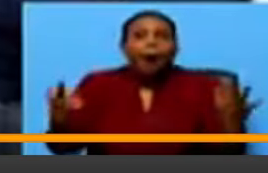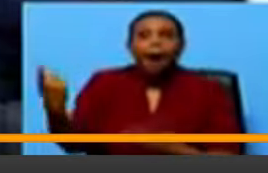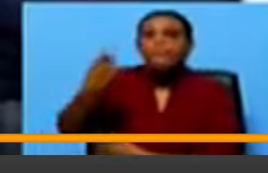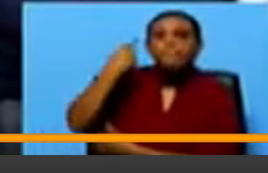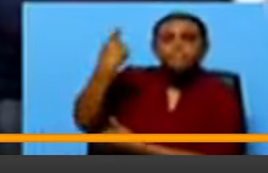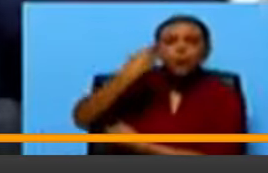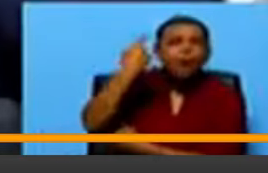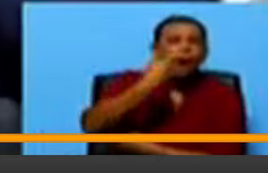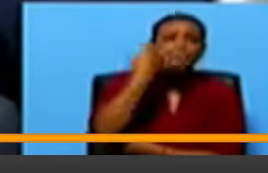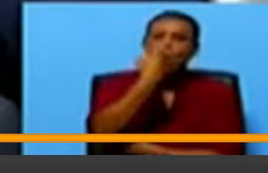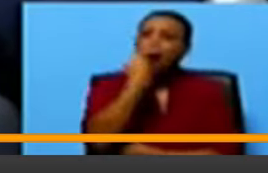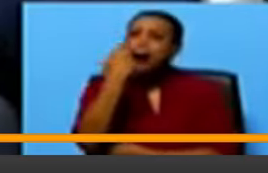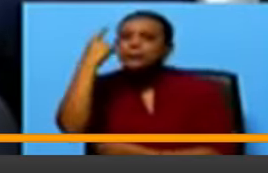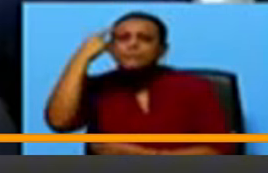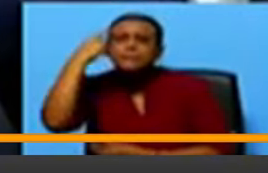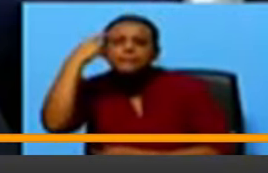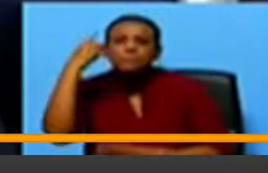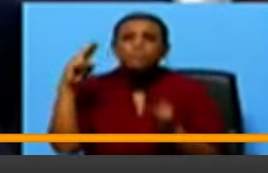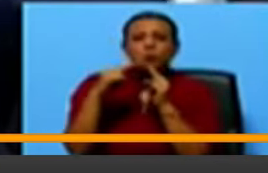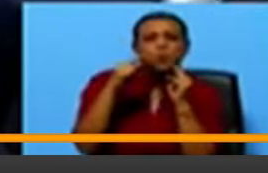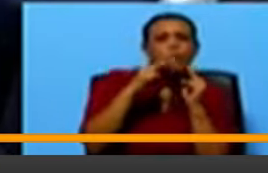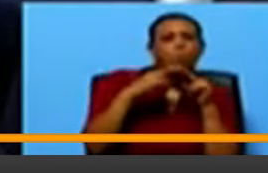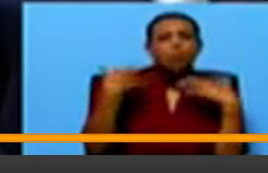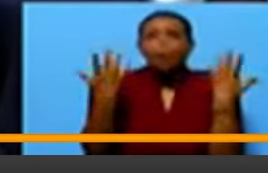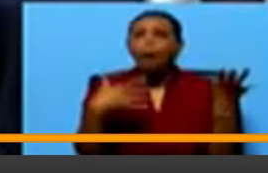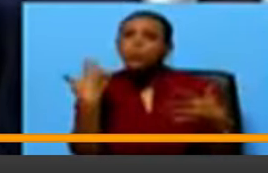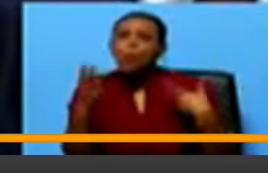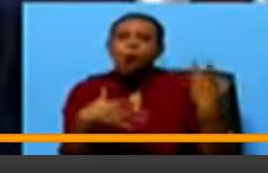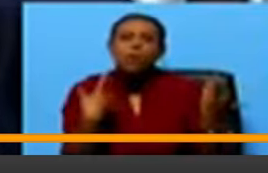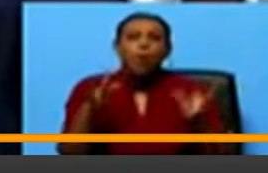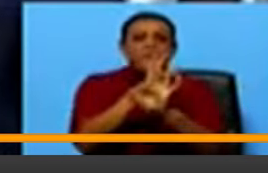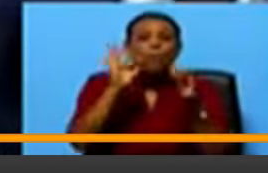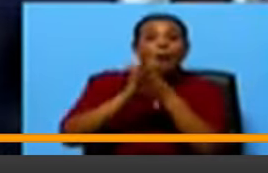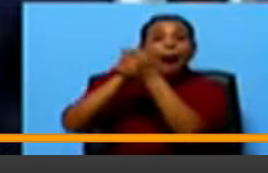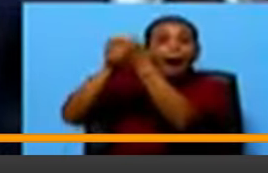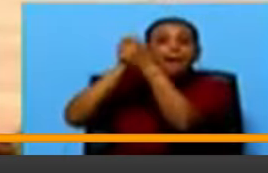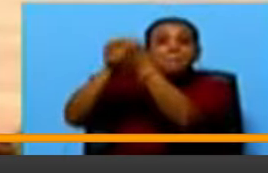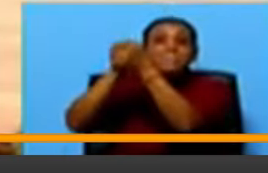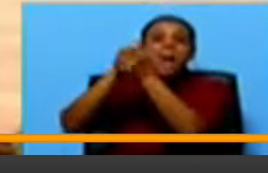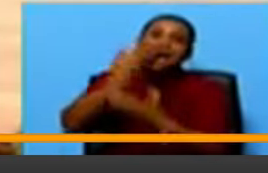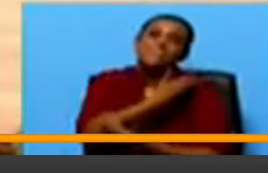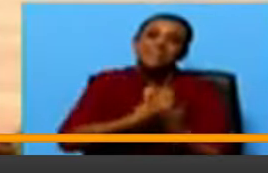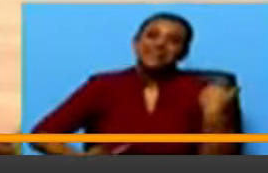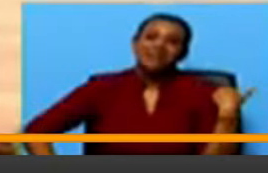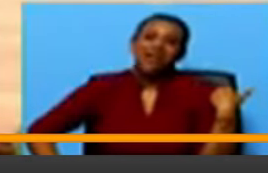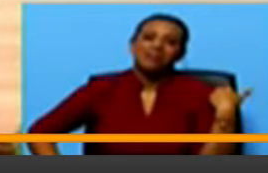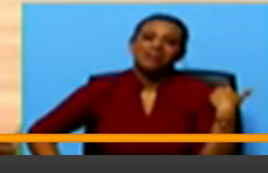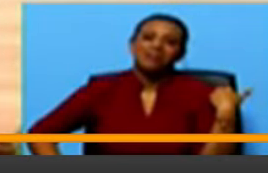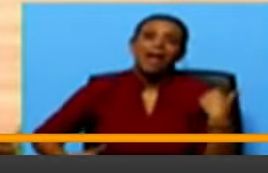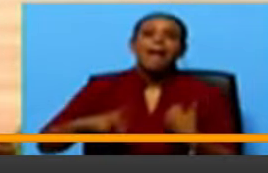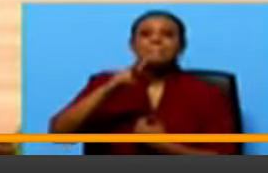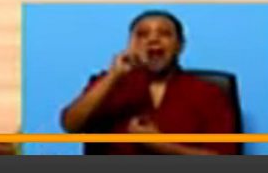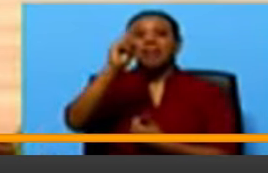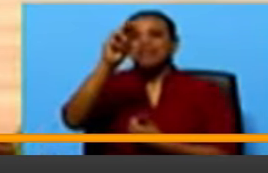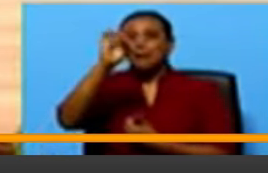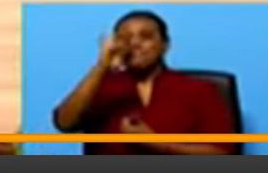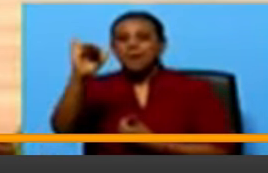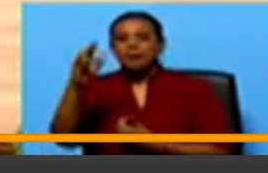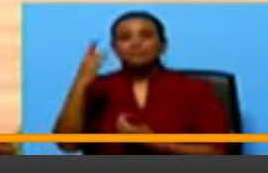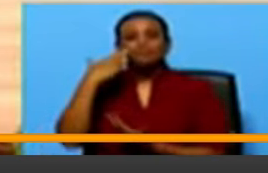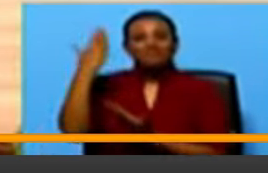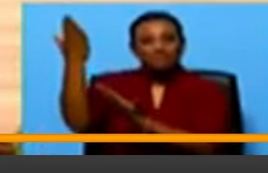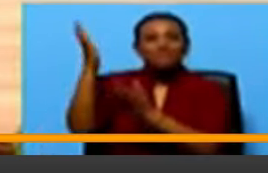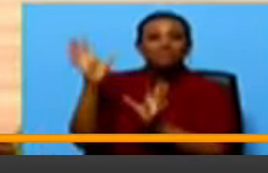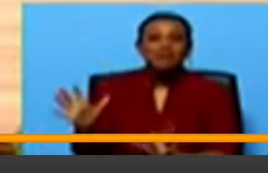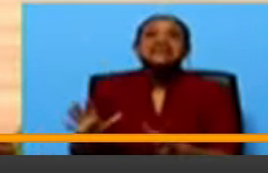buscar para conocer y entablar amistad al presidente Vladimir Putin.